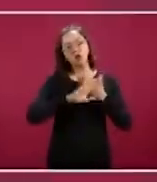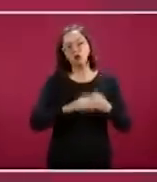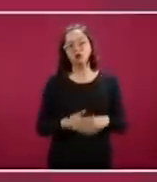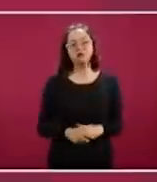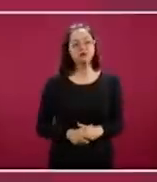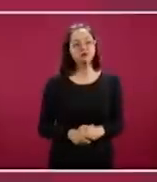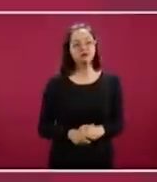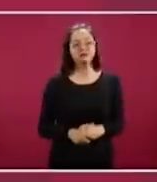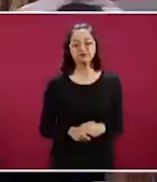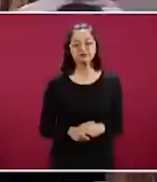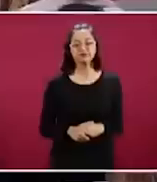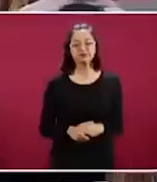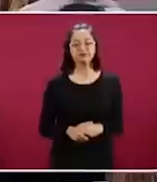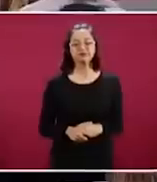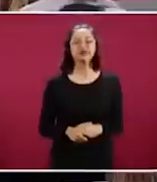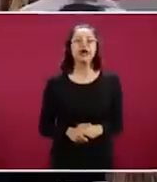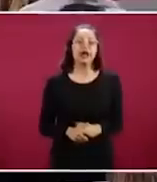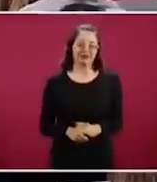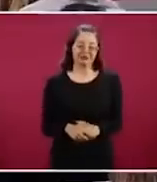Entonces,